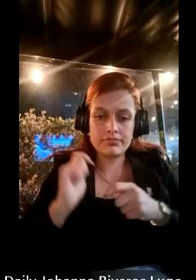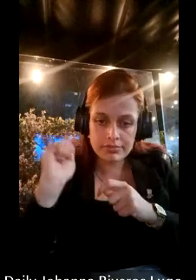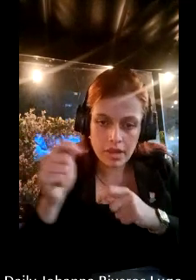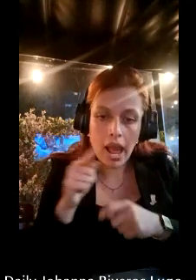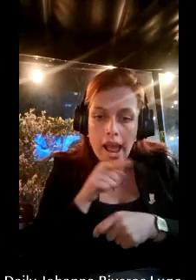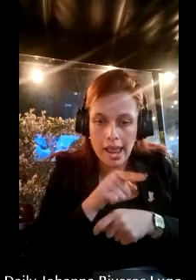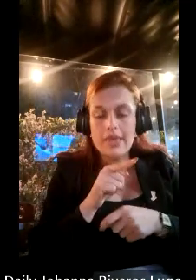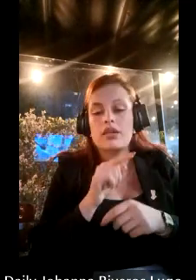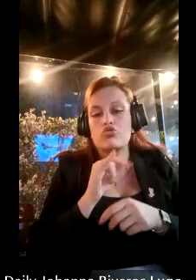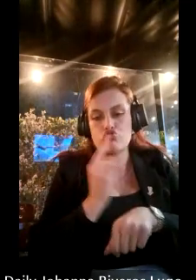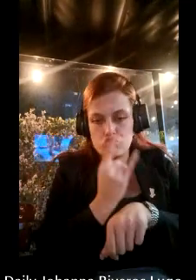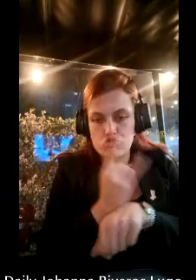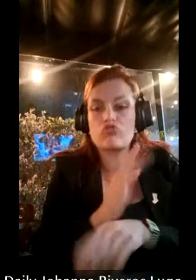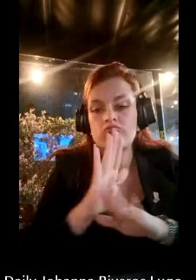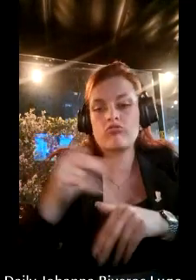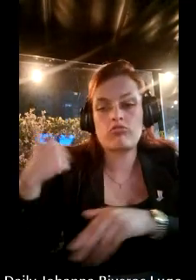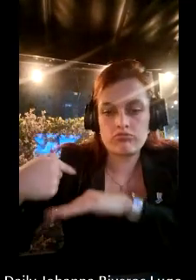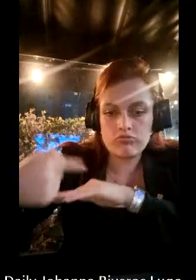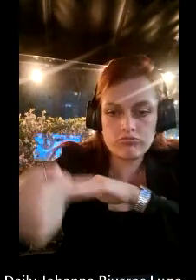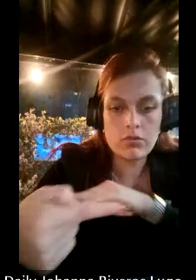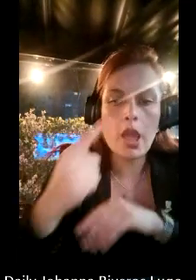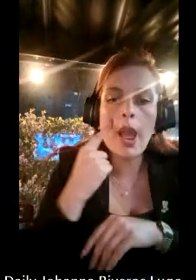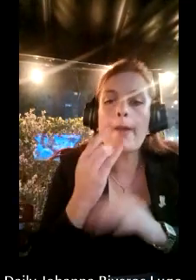ya estamos hablando del sonido